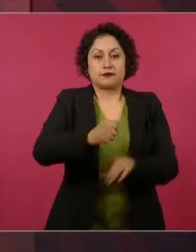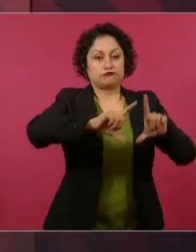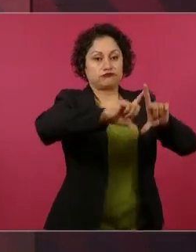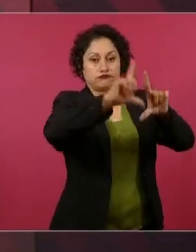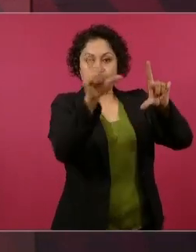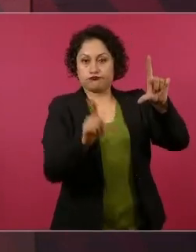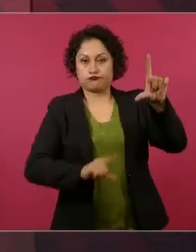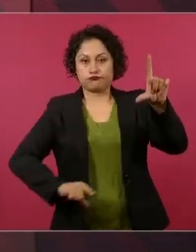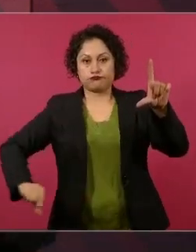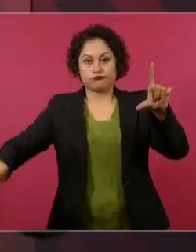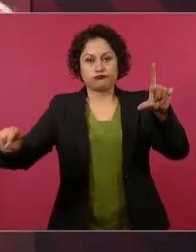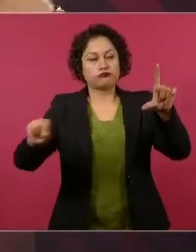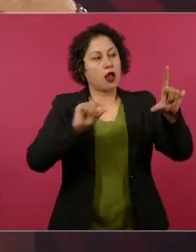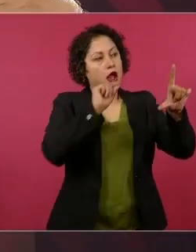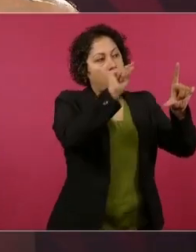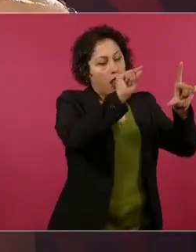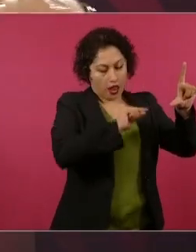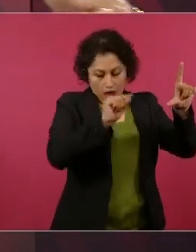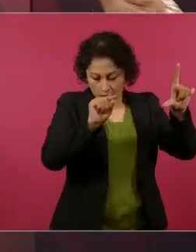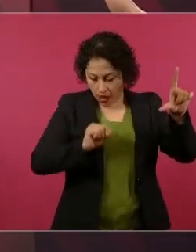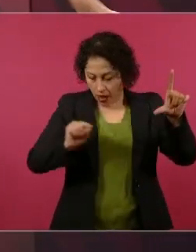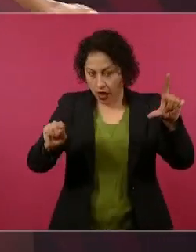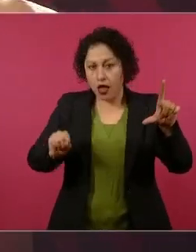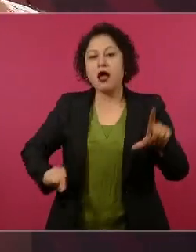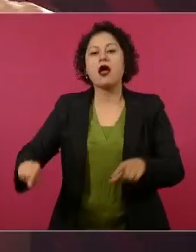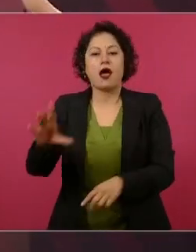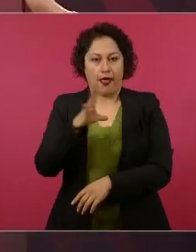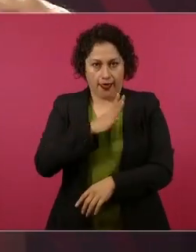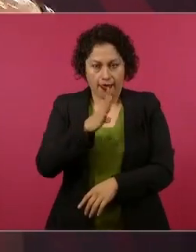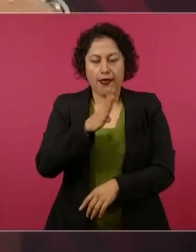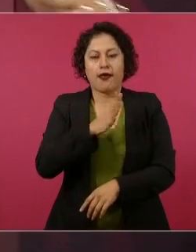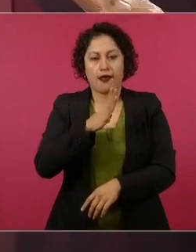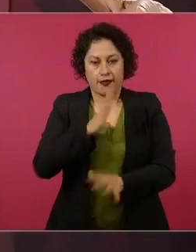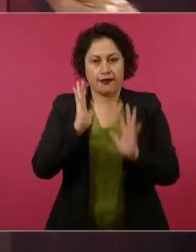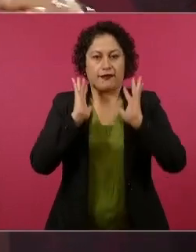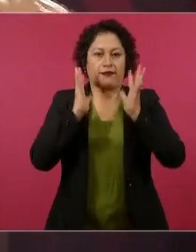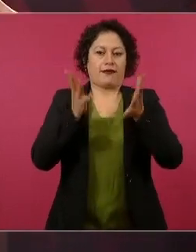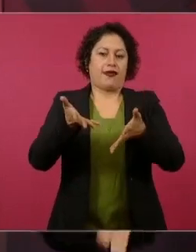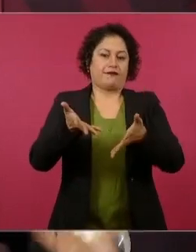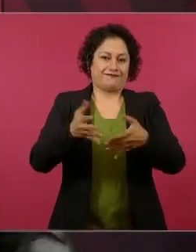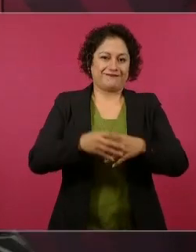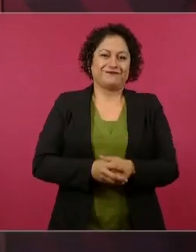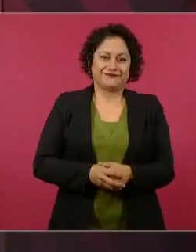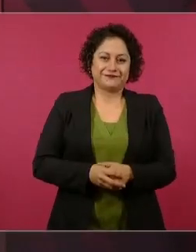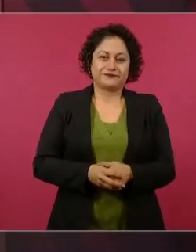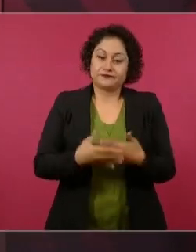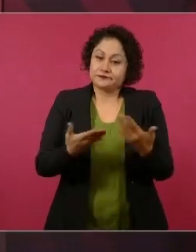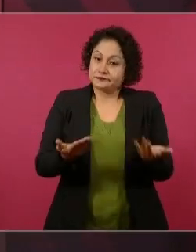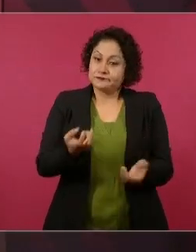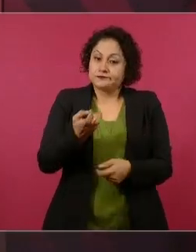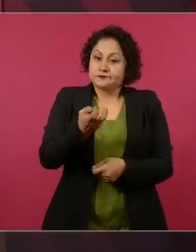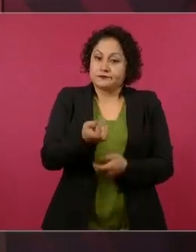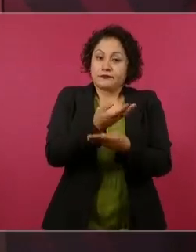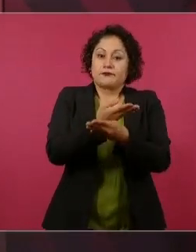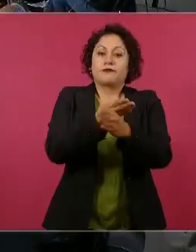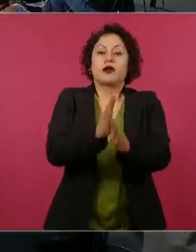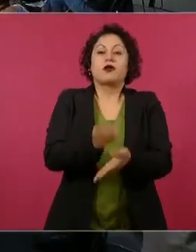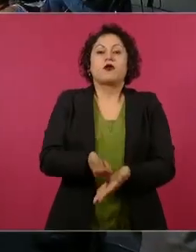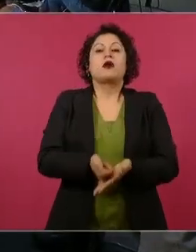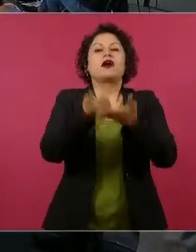Y estamos dispersando todos los apoyos, la mayoría de los